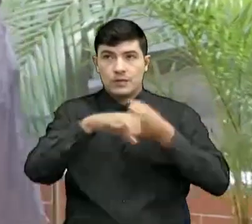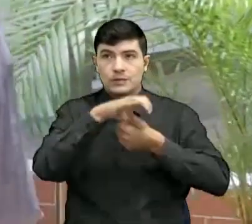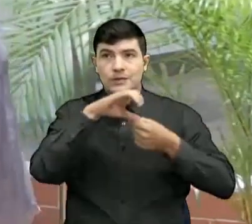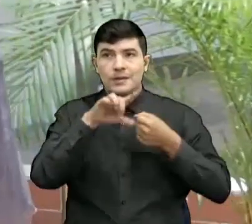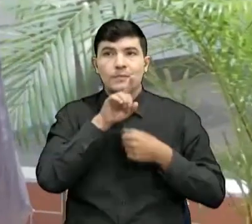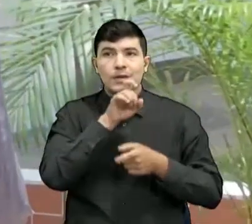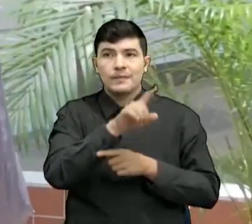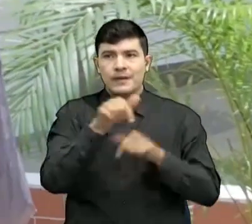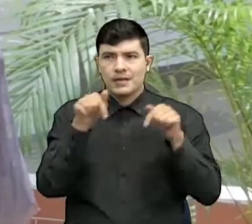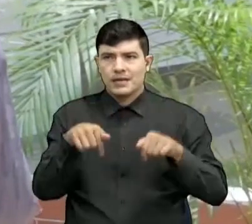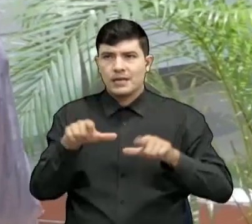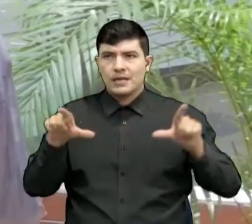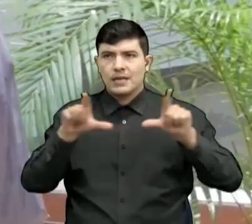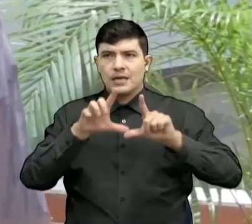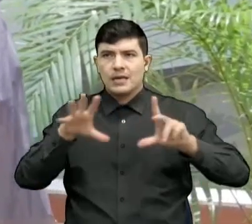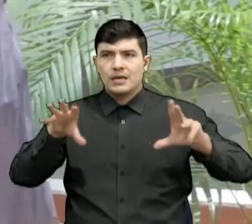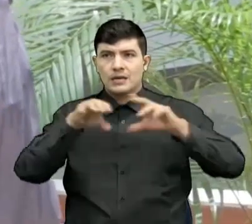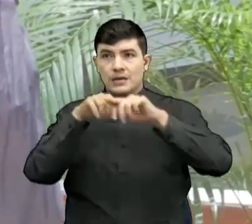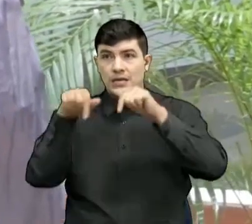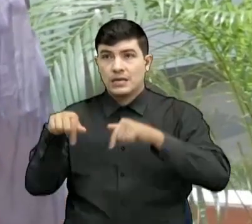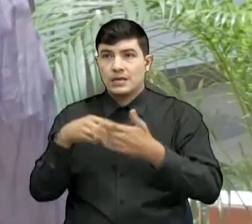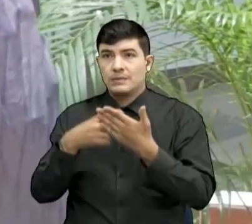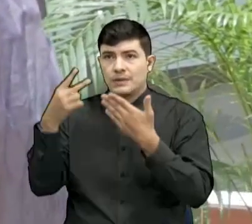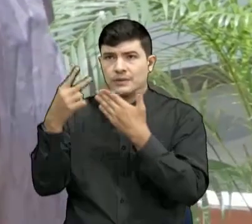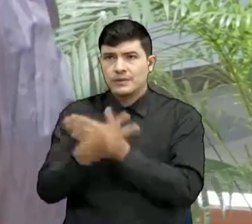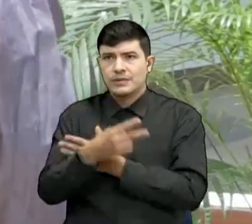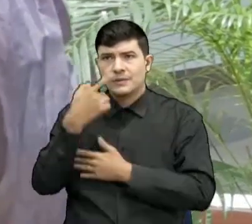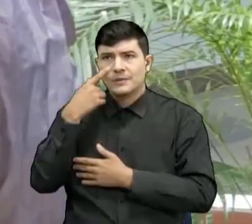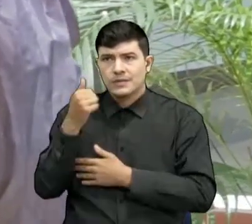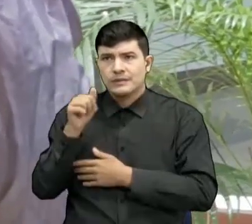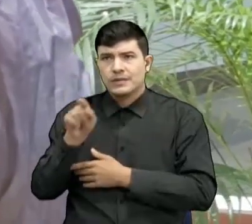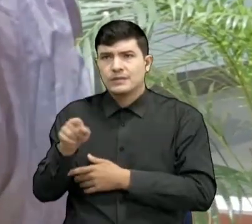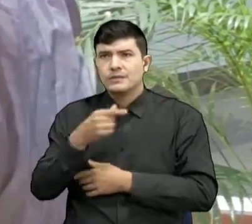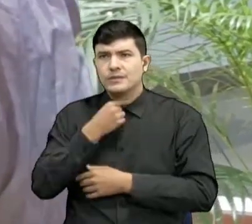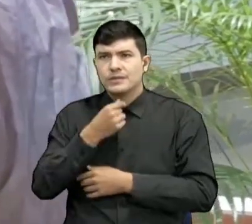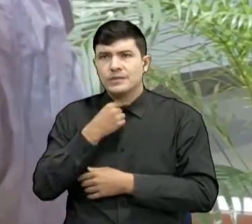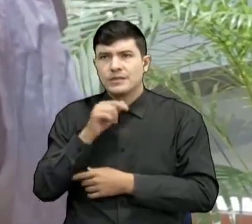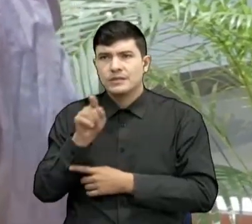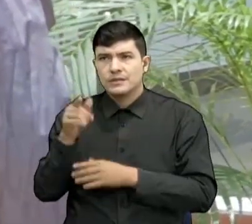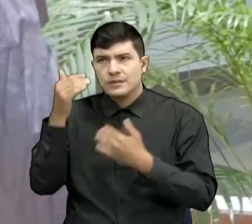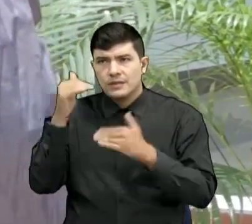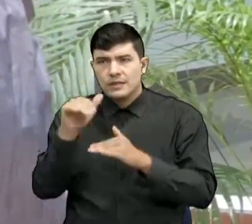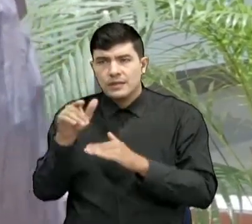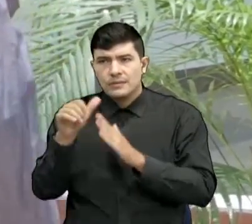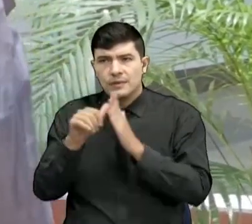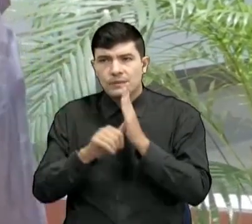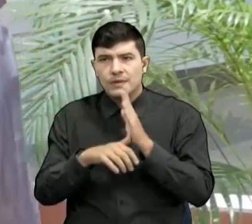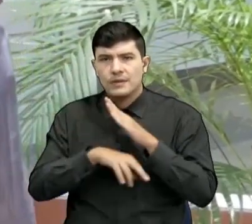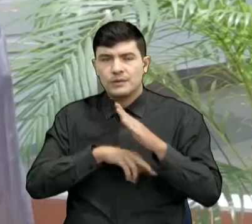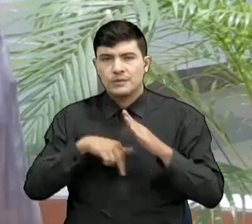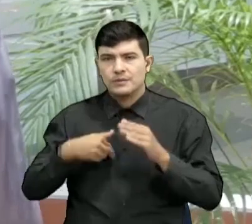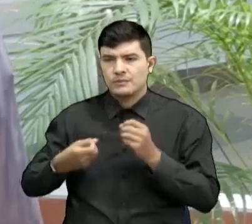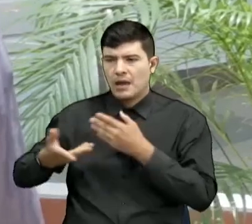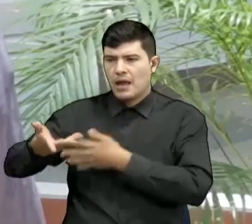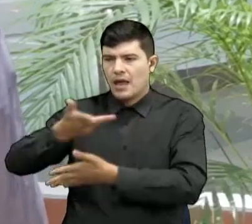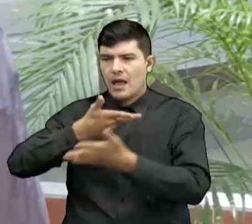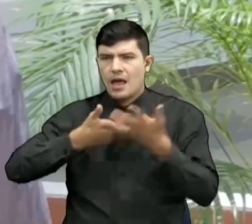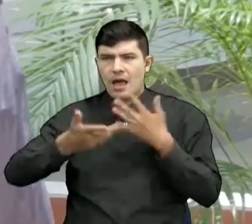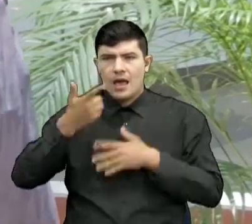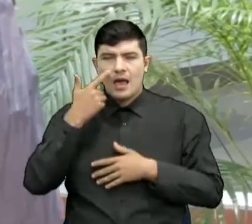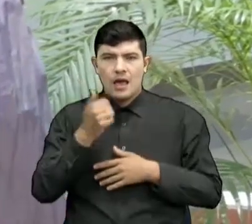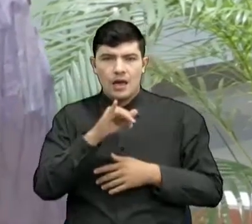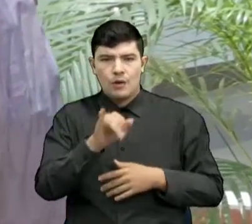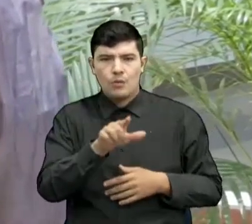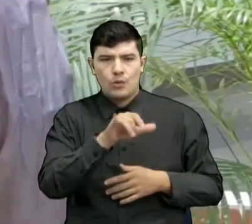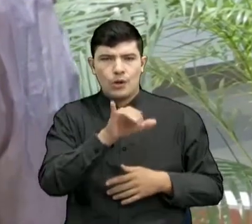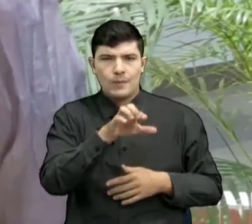canal tro al frente de este proyecto maravilloso hasta promedia esta miniserie de comedia en la que tenemos un elenco maravilloso además tenemos a